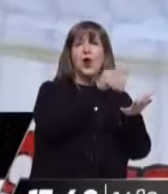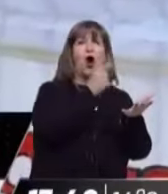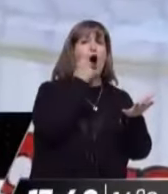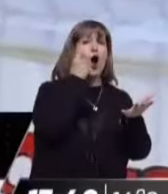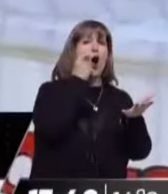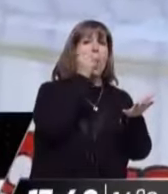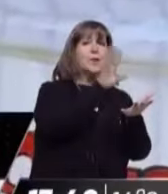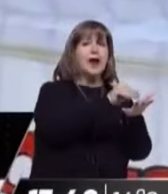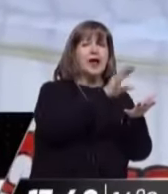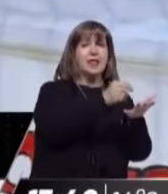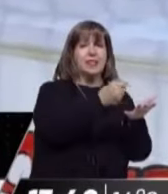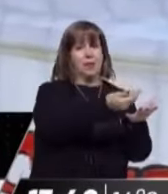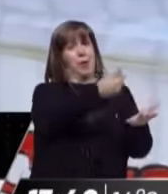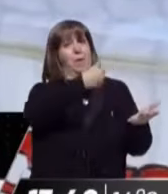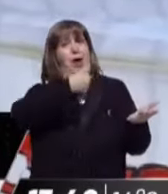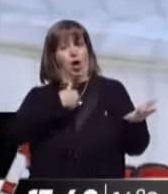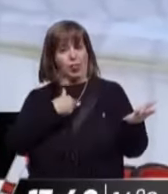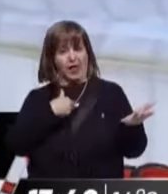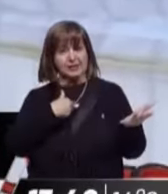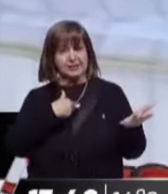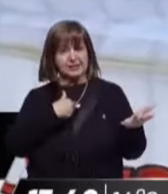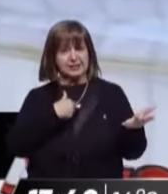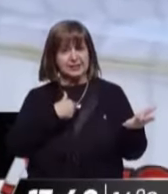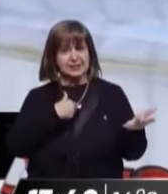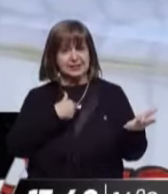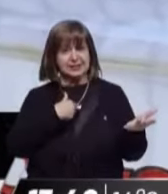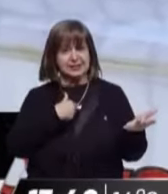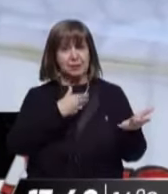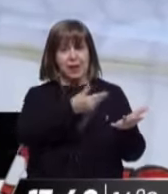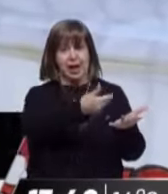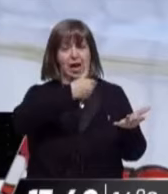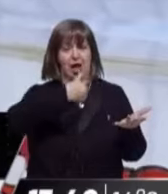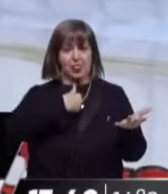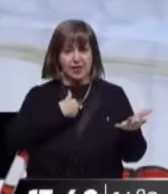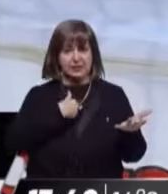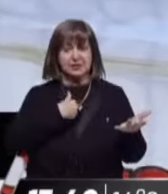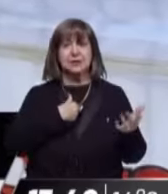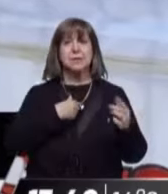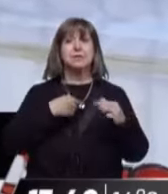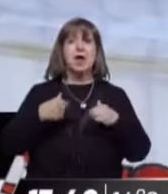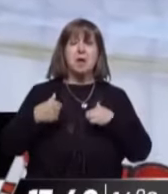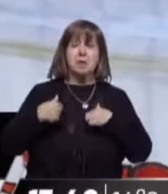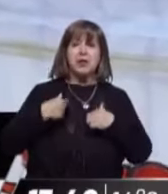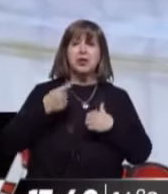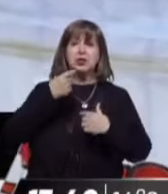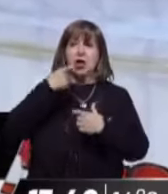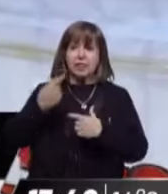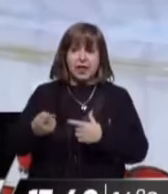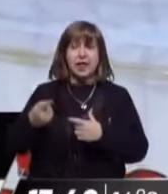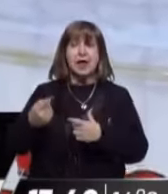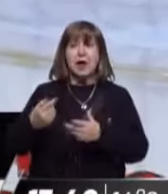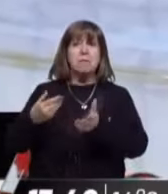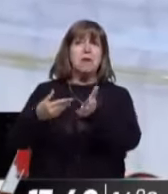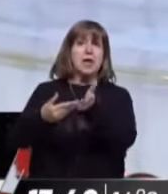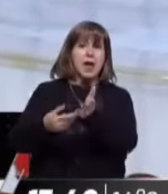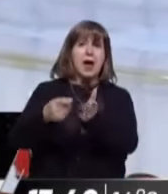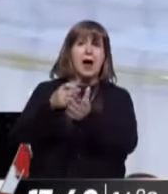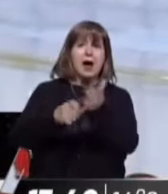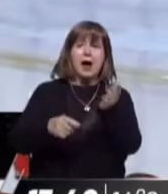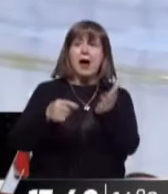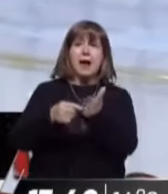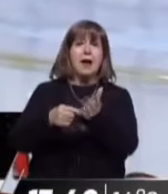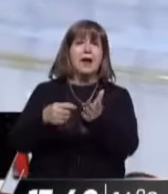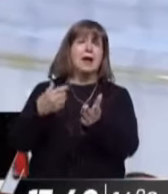del teléfono de una de ellas, se encuentran todas las contradicciones, las mentiras y el entramado político, que